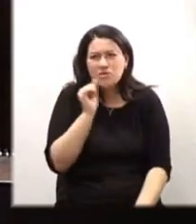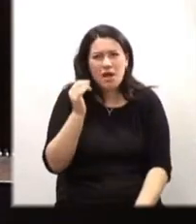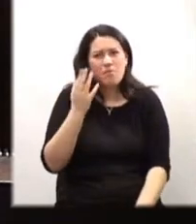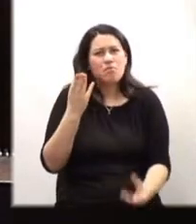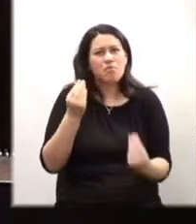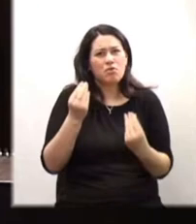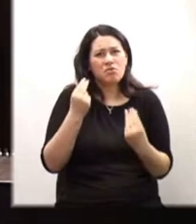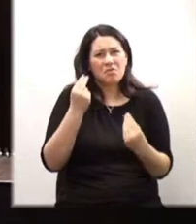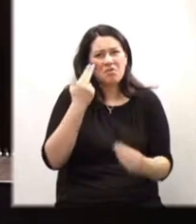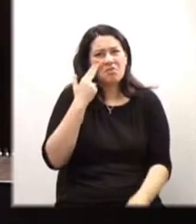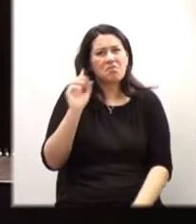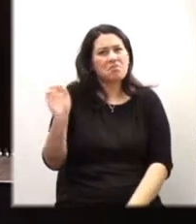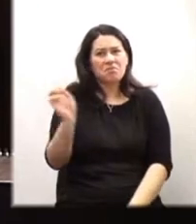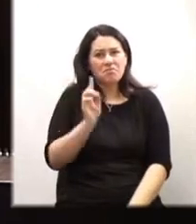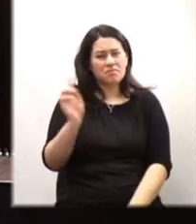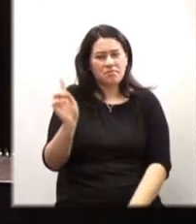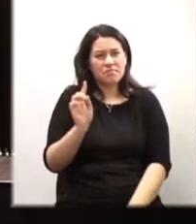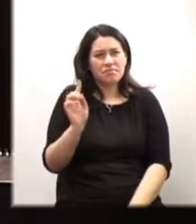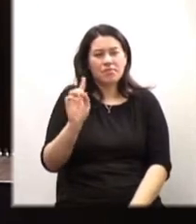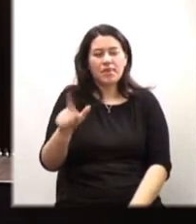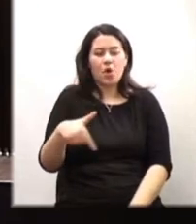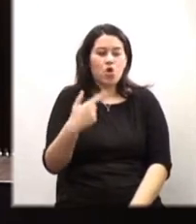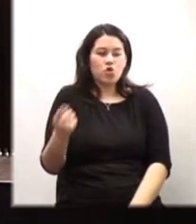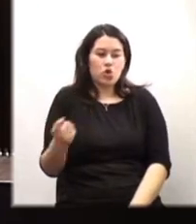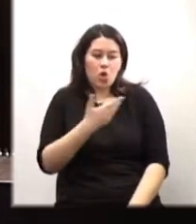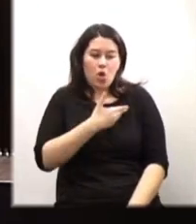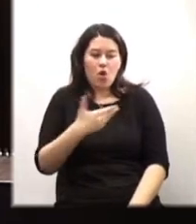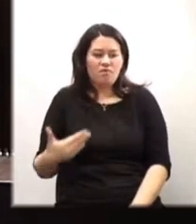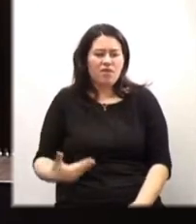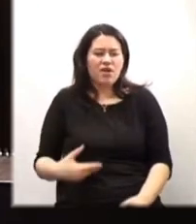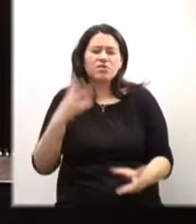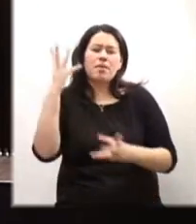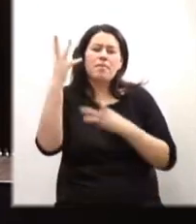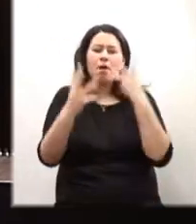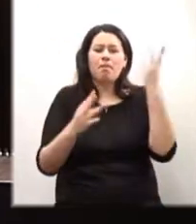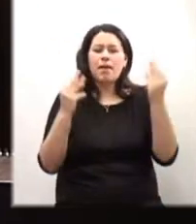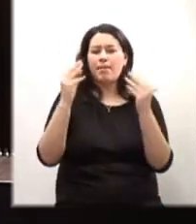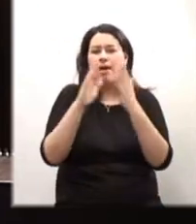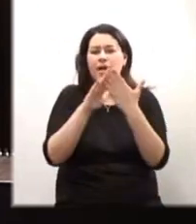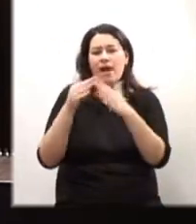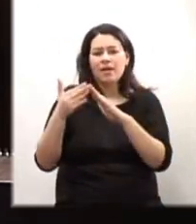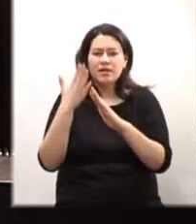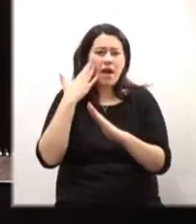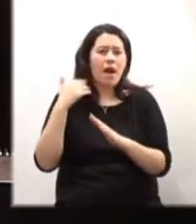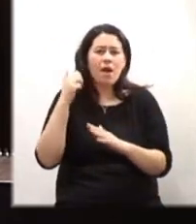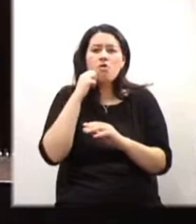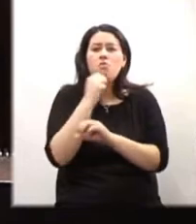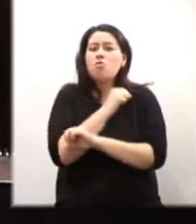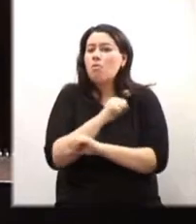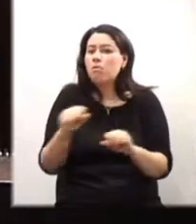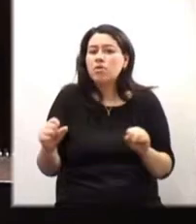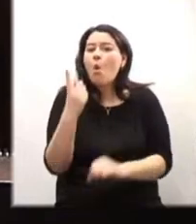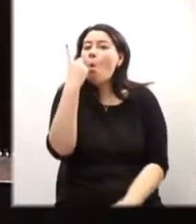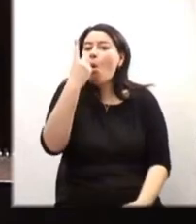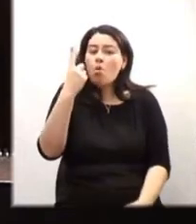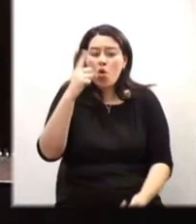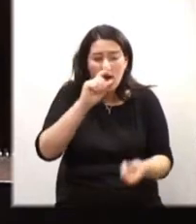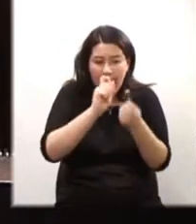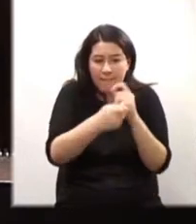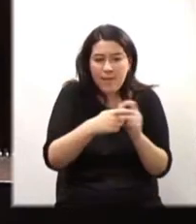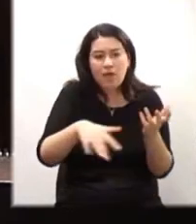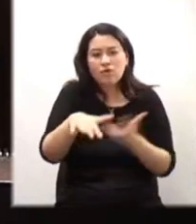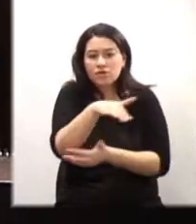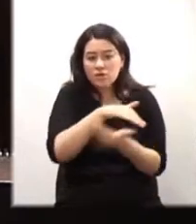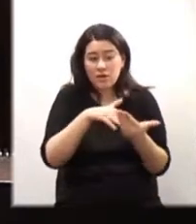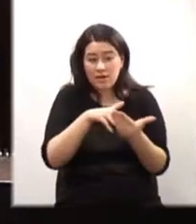problemas. Tenemos un gobierno que le preocupan los asentamientos, pero no fue capaz de regularizar uno solo, ¿no? Y el plan Avanzar